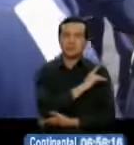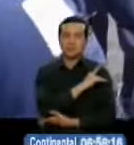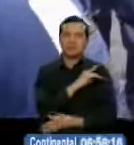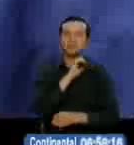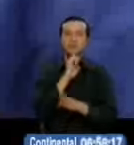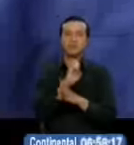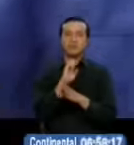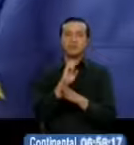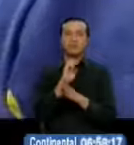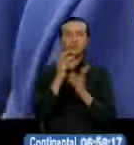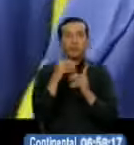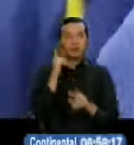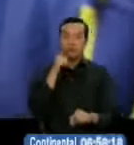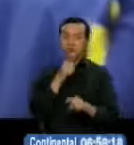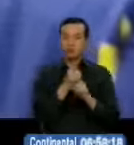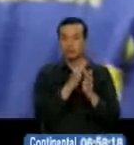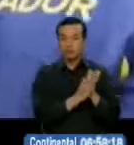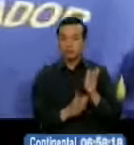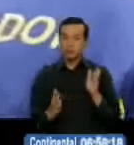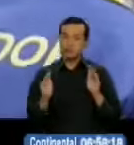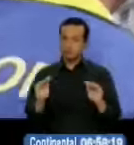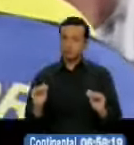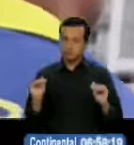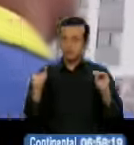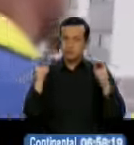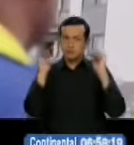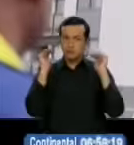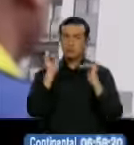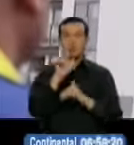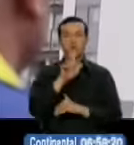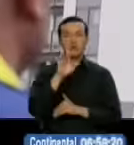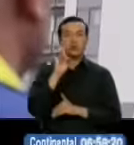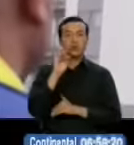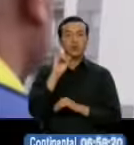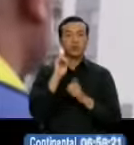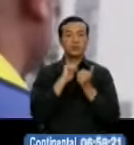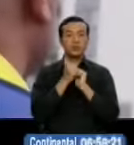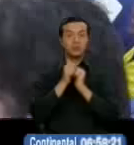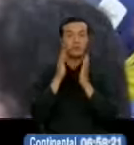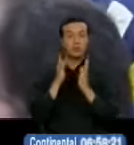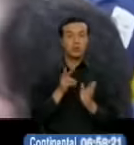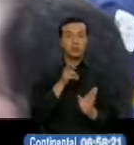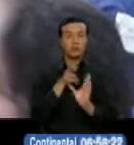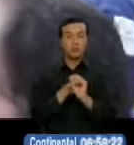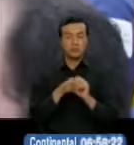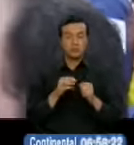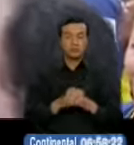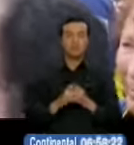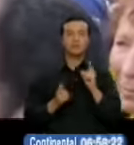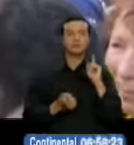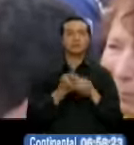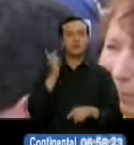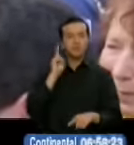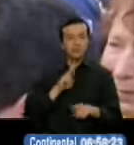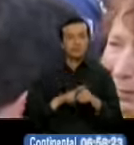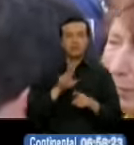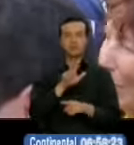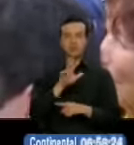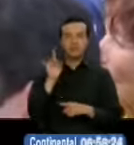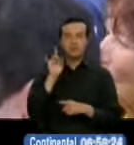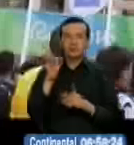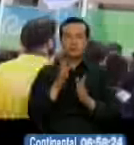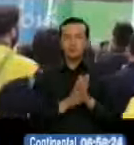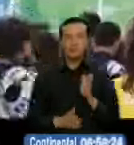ecuatoriana ha impuesto desde ya un récord. 38 deportistas participantes, por primera ocasión en la